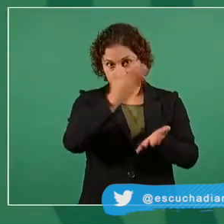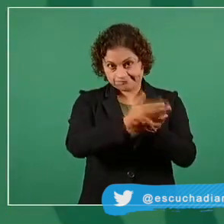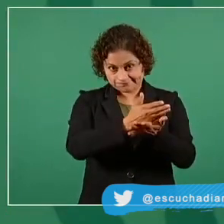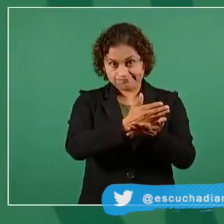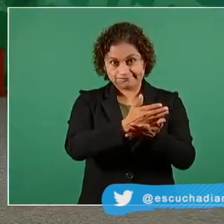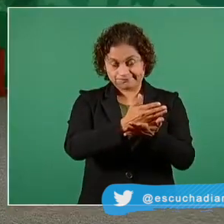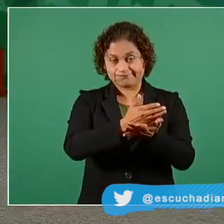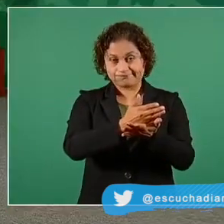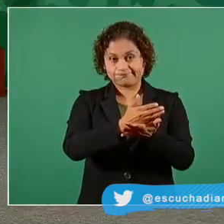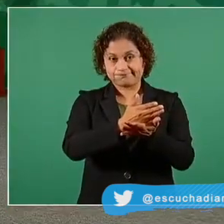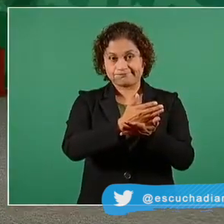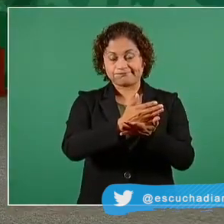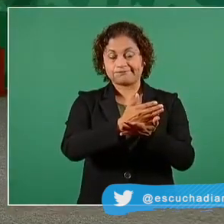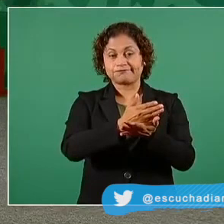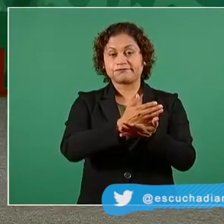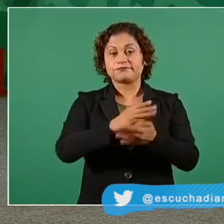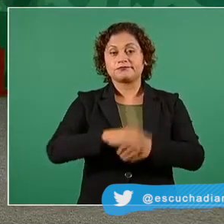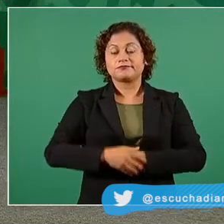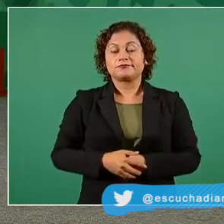Y el fin de semana